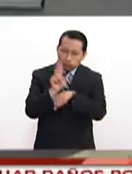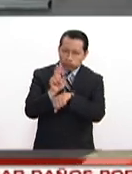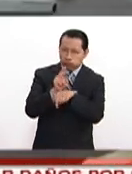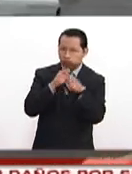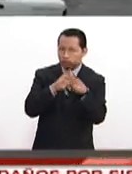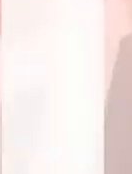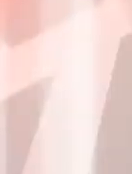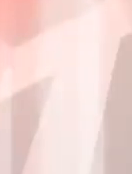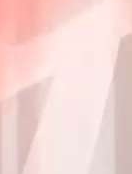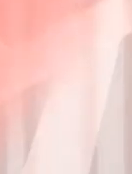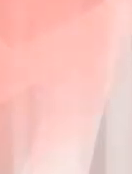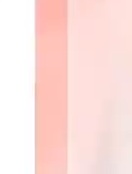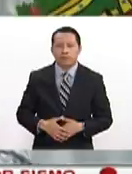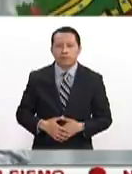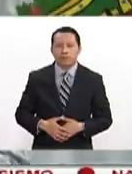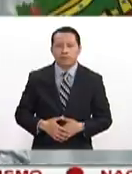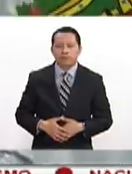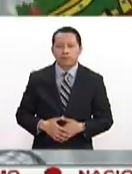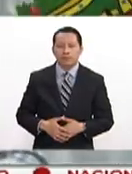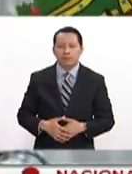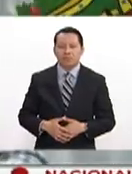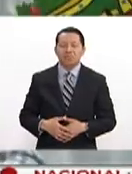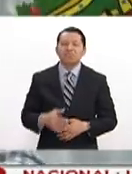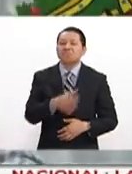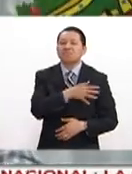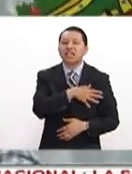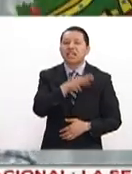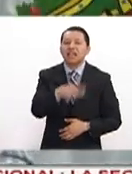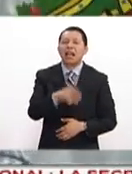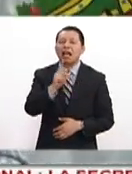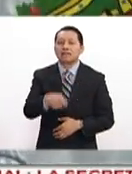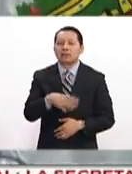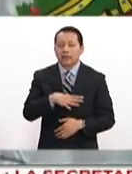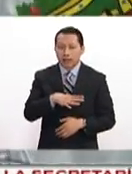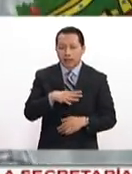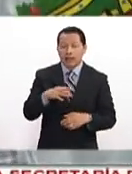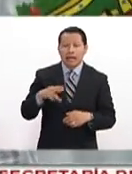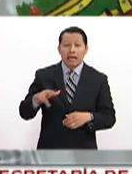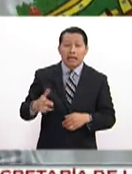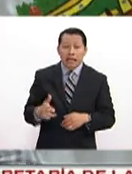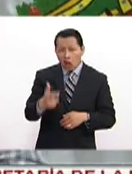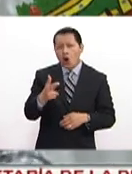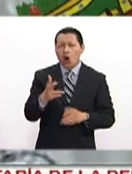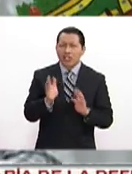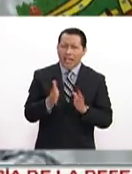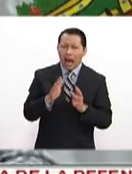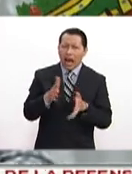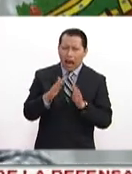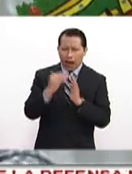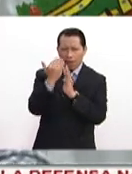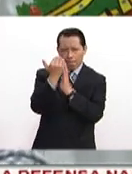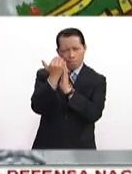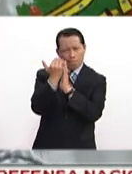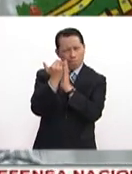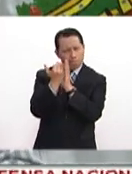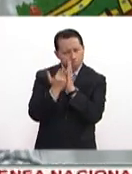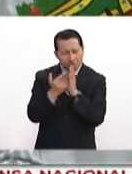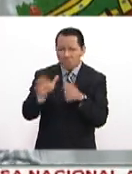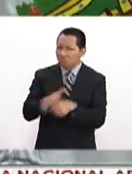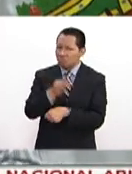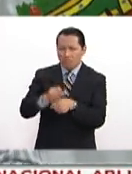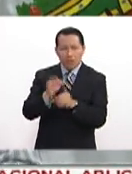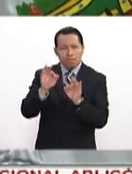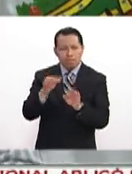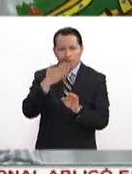monitoreo. En general, los niveles de nuestros ríos son adecuados, no representan mayor riesgo. Tenemos